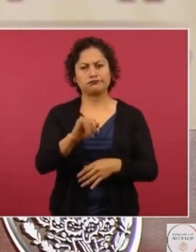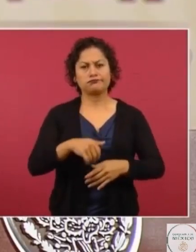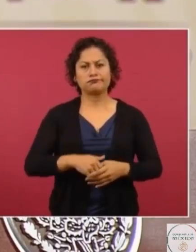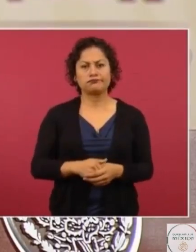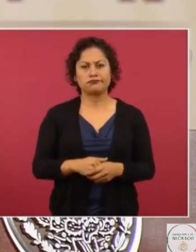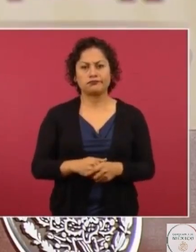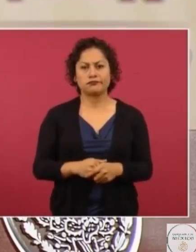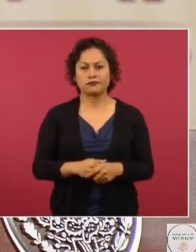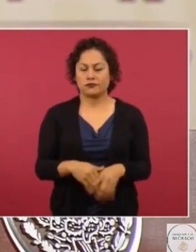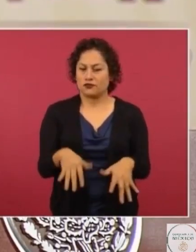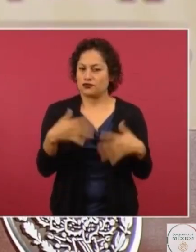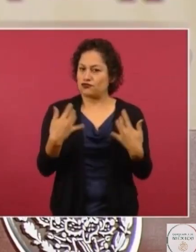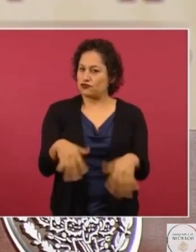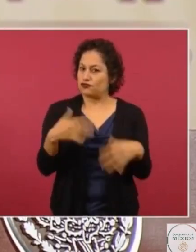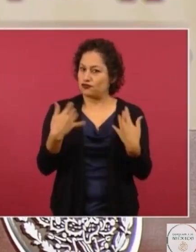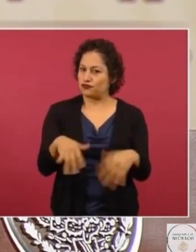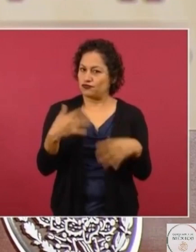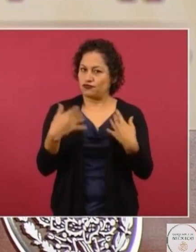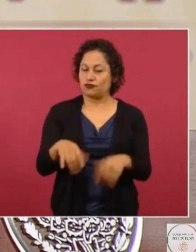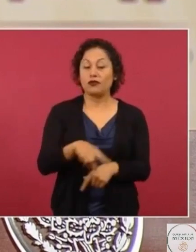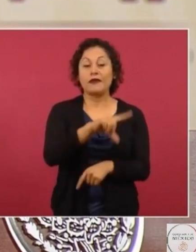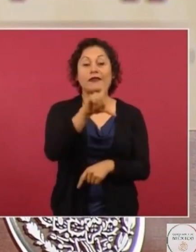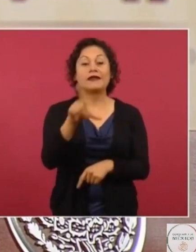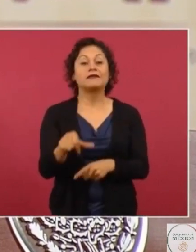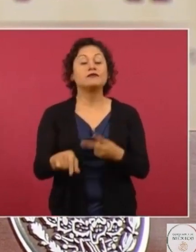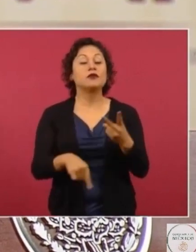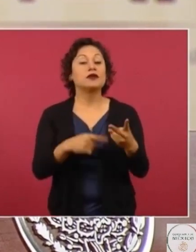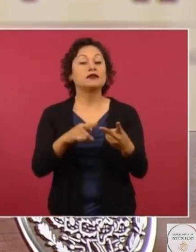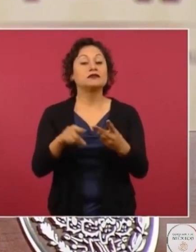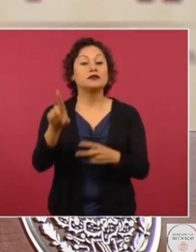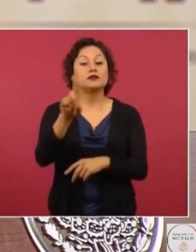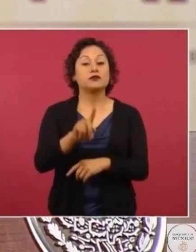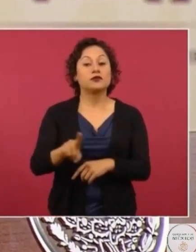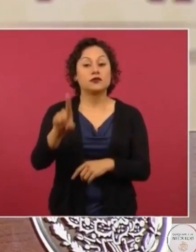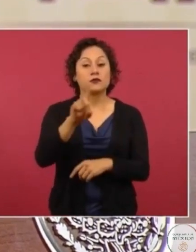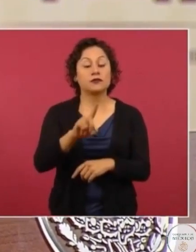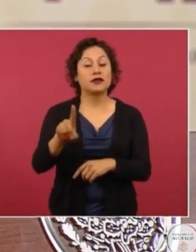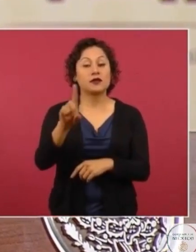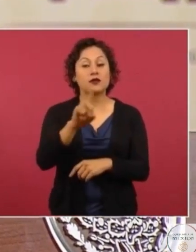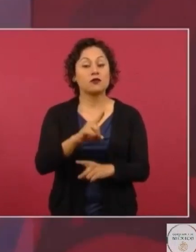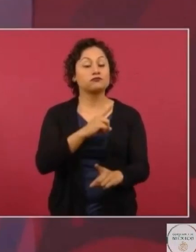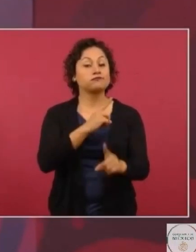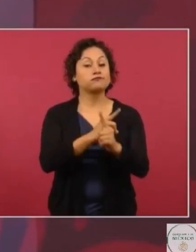Va a estar muy importante el domingo, México-Estados Unidos.